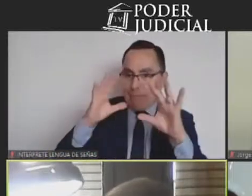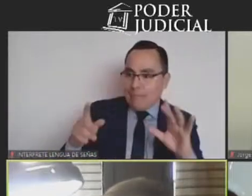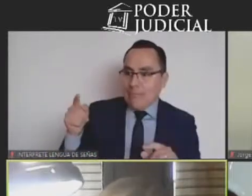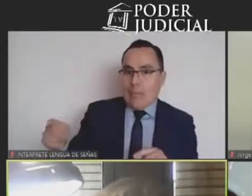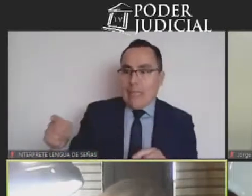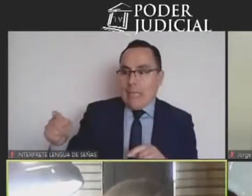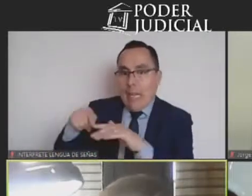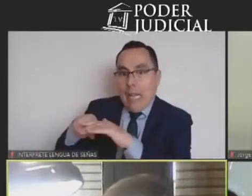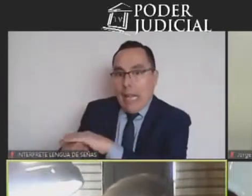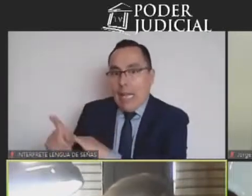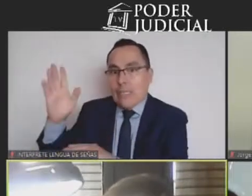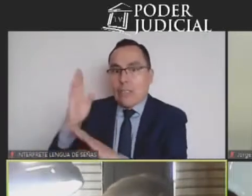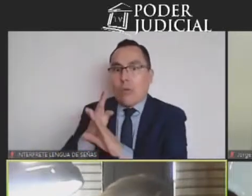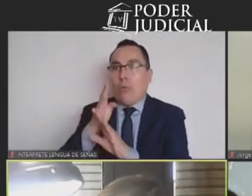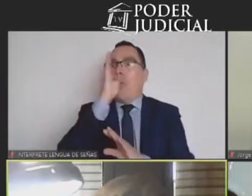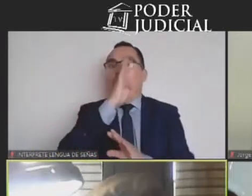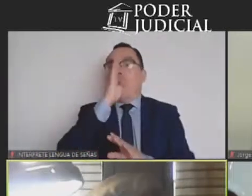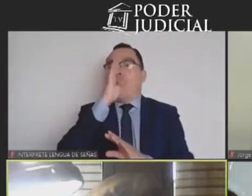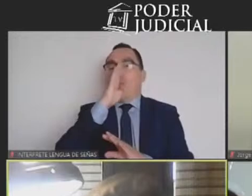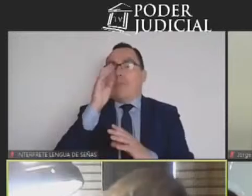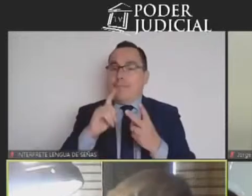inhibir las conductas de desviación,